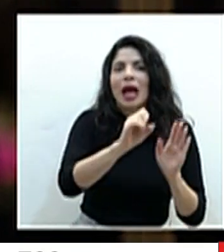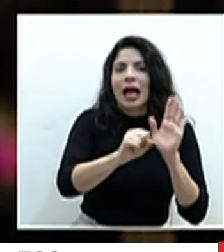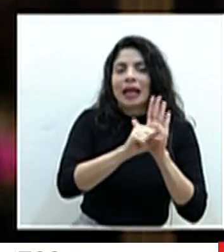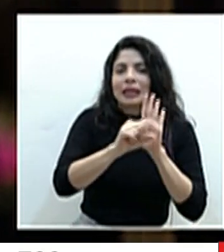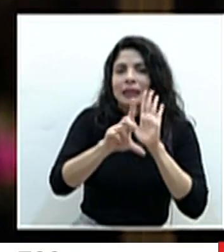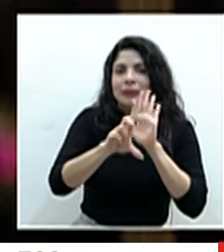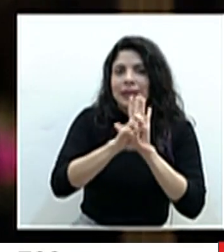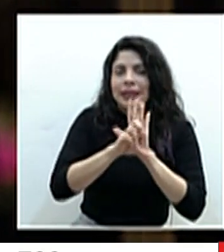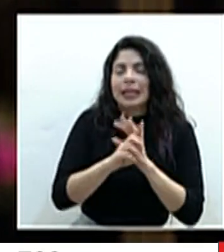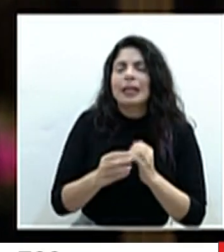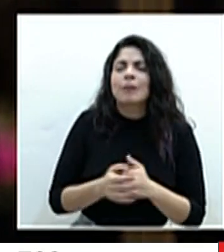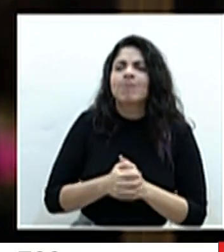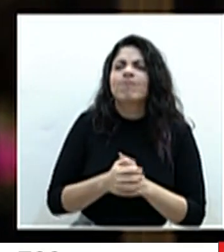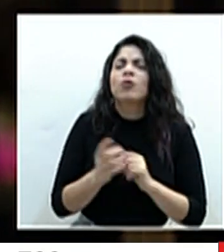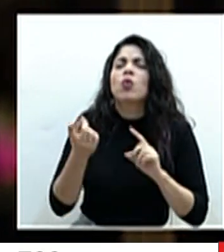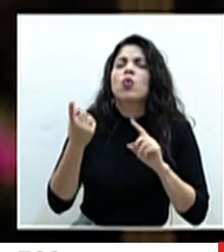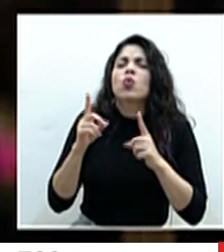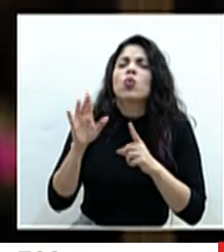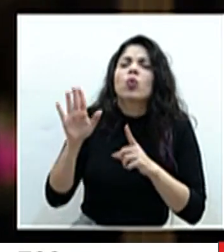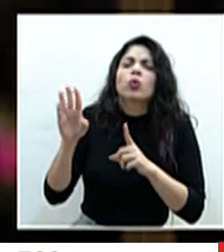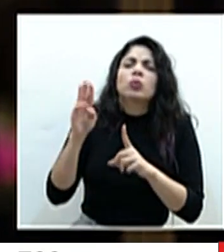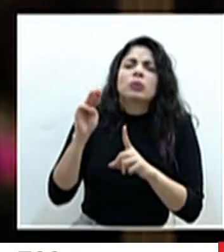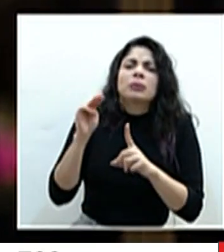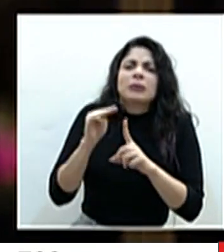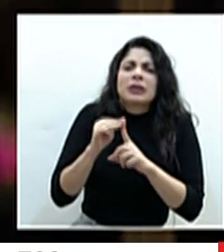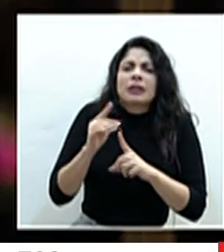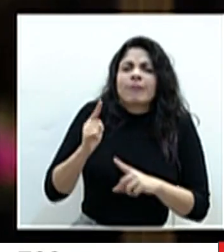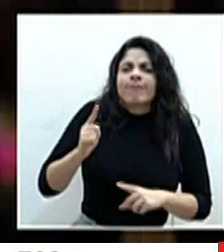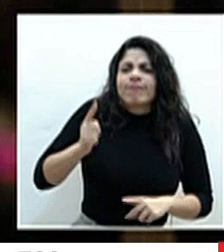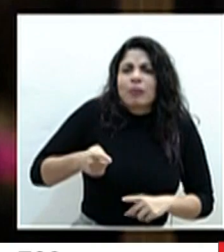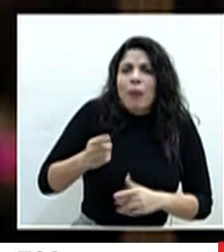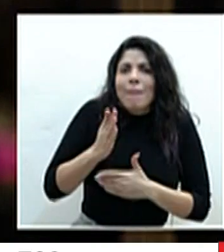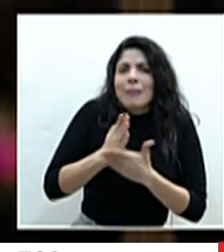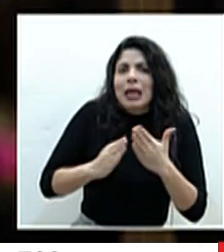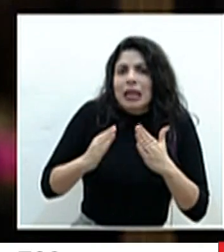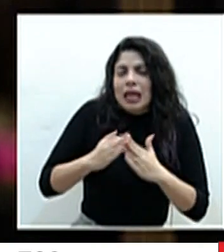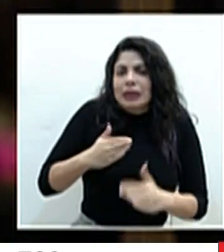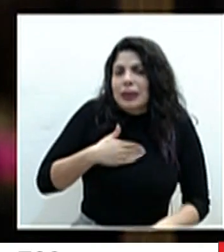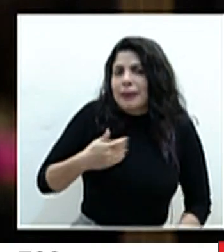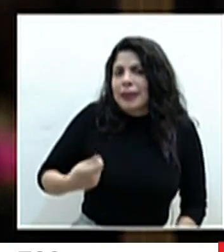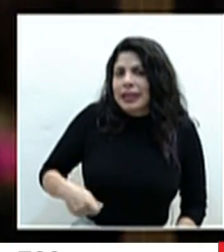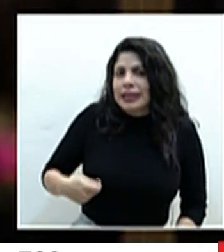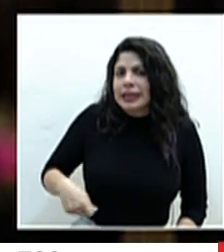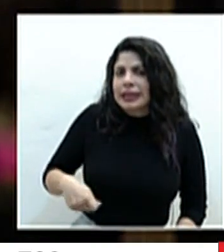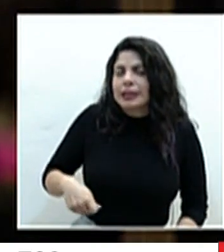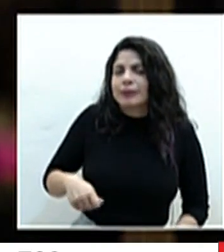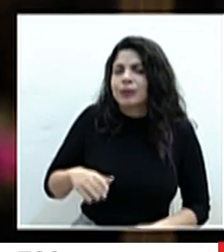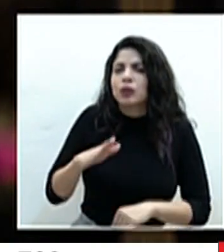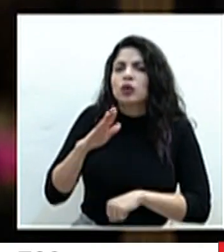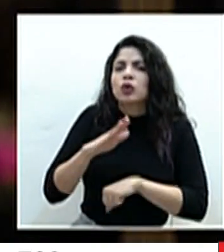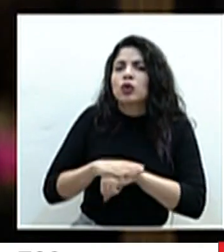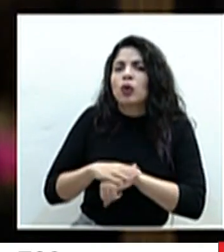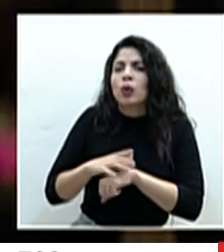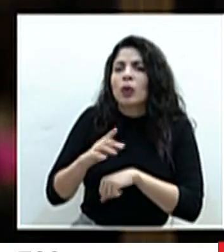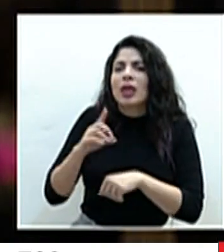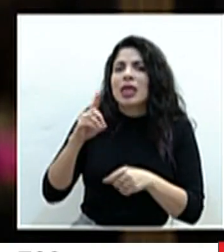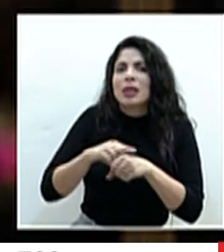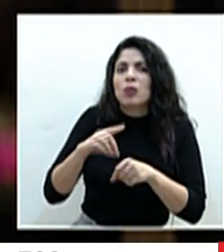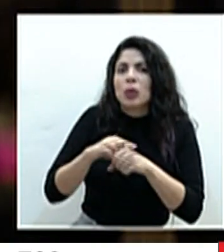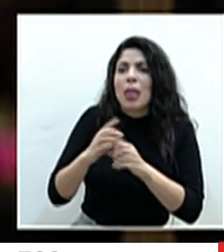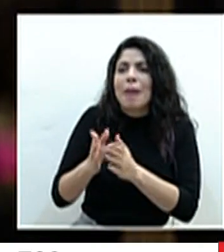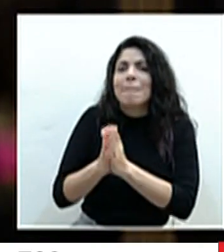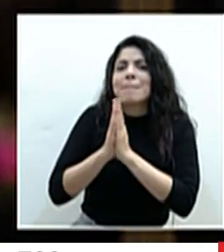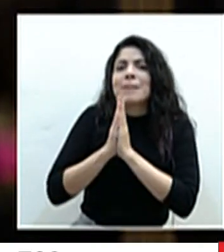Legislativa. ¿Cuál es el mensaje, cuál es la directriz que viene desde Presidencia con la petición de los diputados de